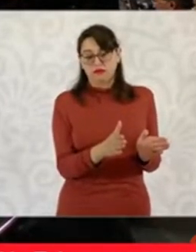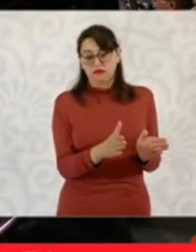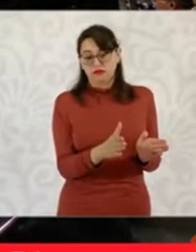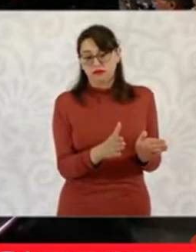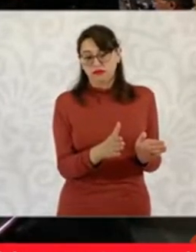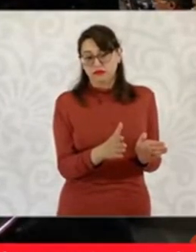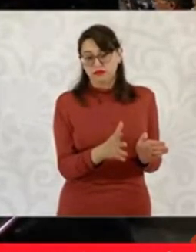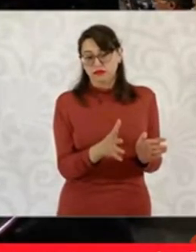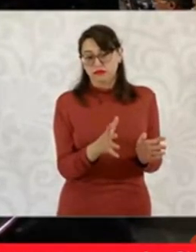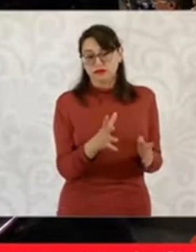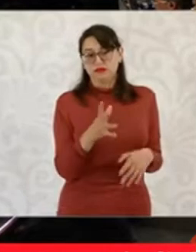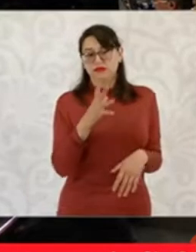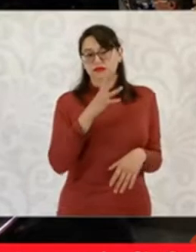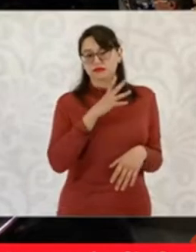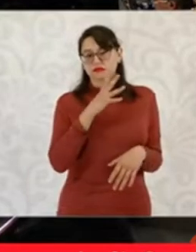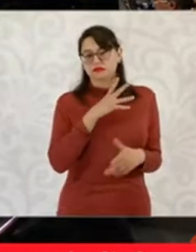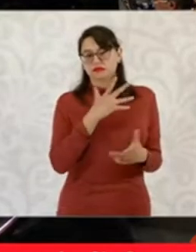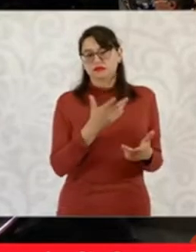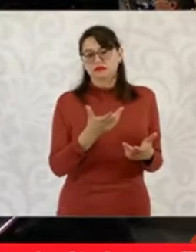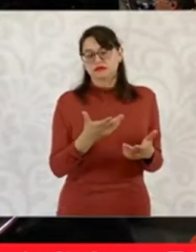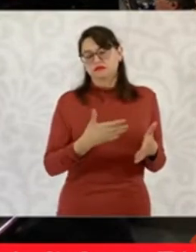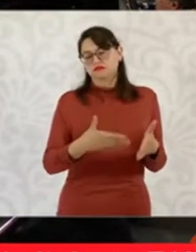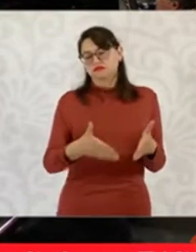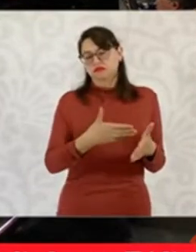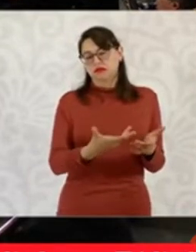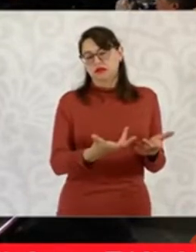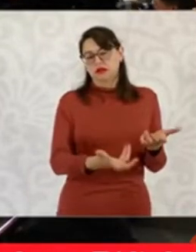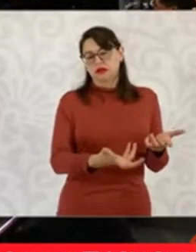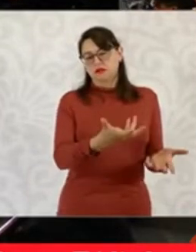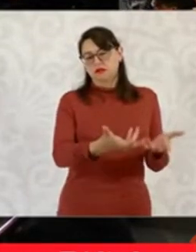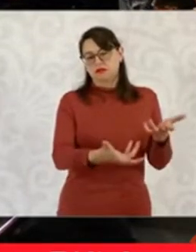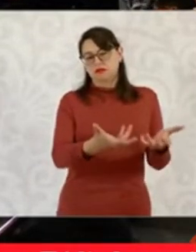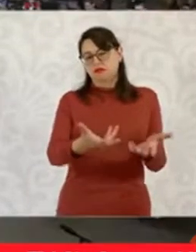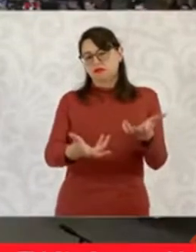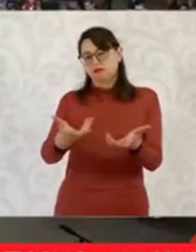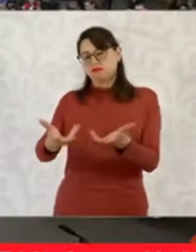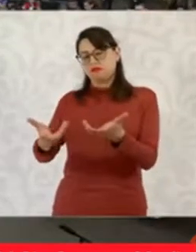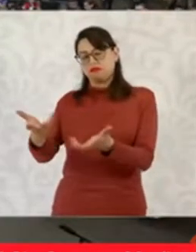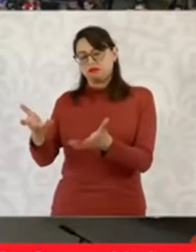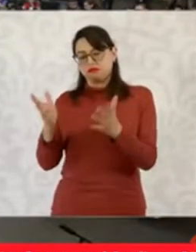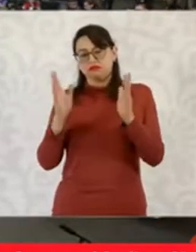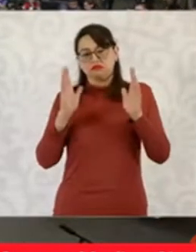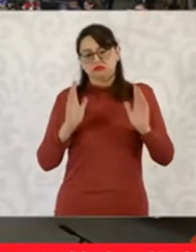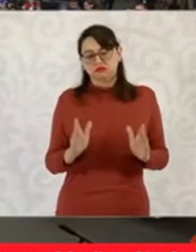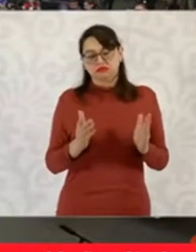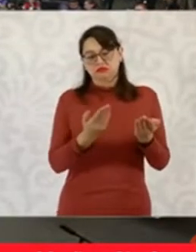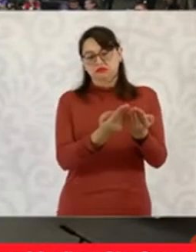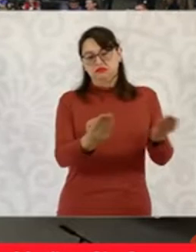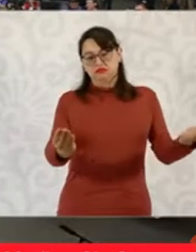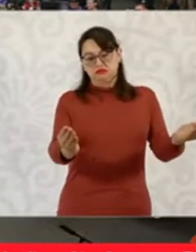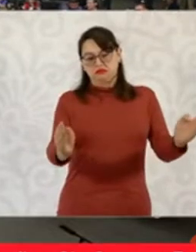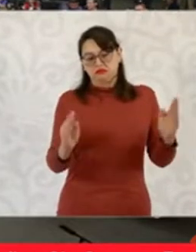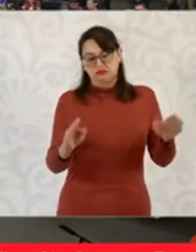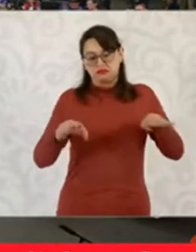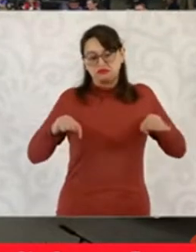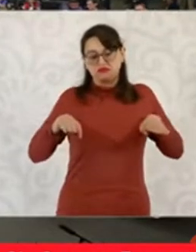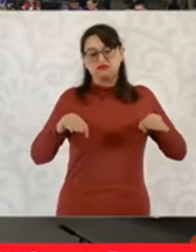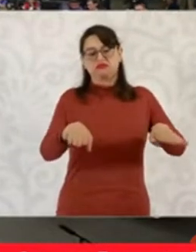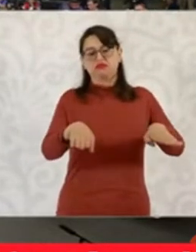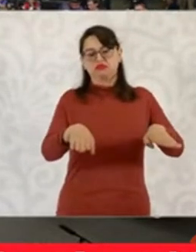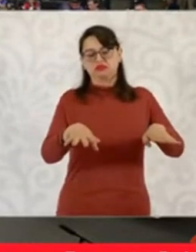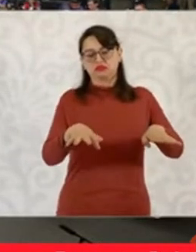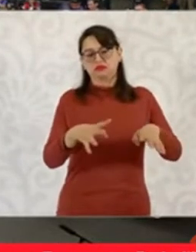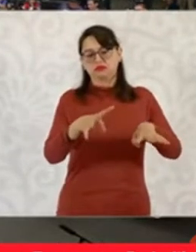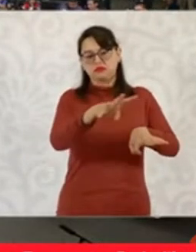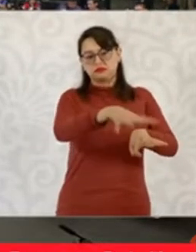hay parrillas. Igual artesanal, se ve que pues con cemento pusieron la parrilla, la pegaron a